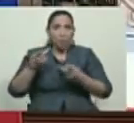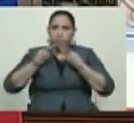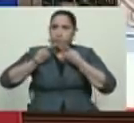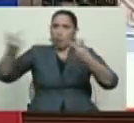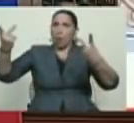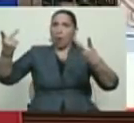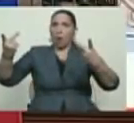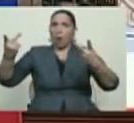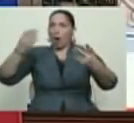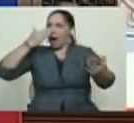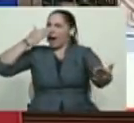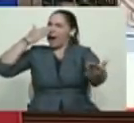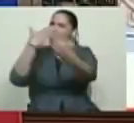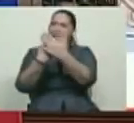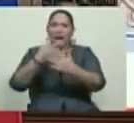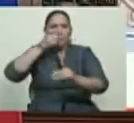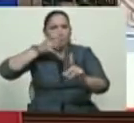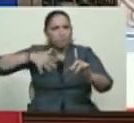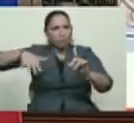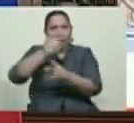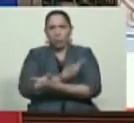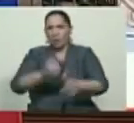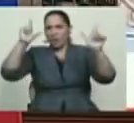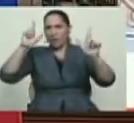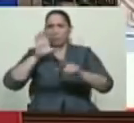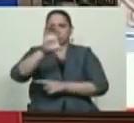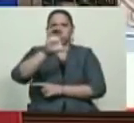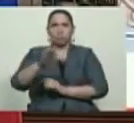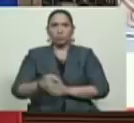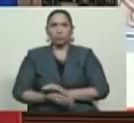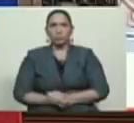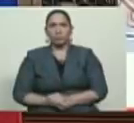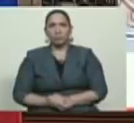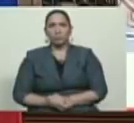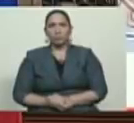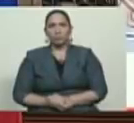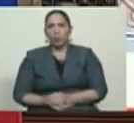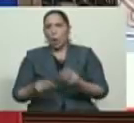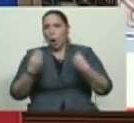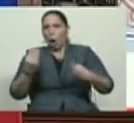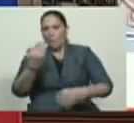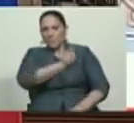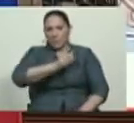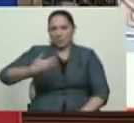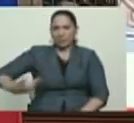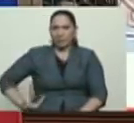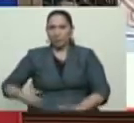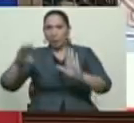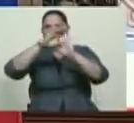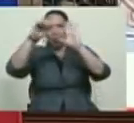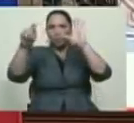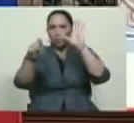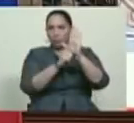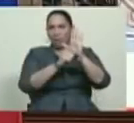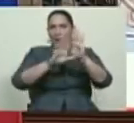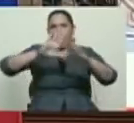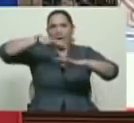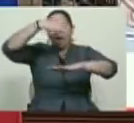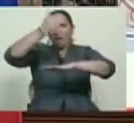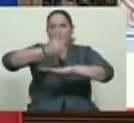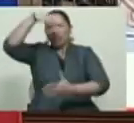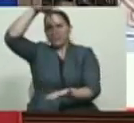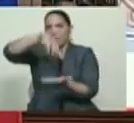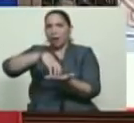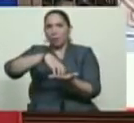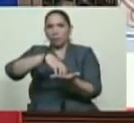ante los pueblos y naciones libres del mundo que como presidente constitucional jefe de estado